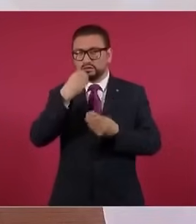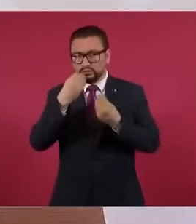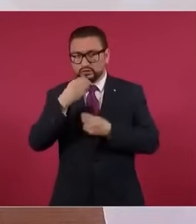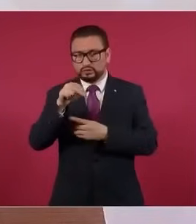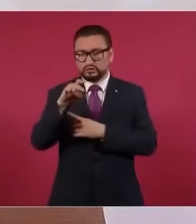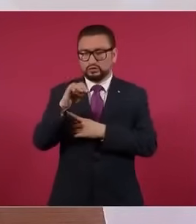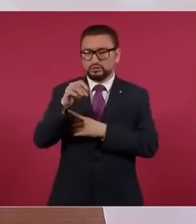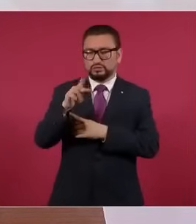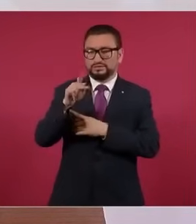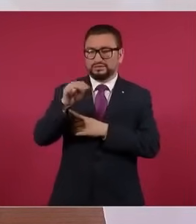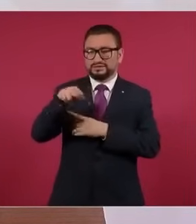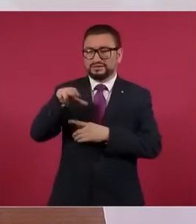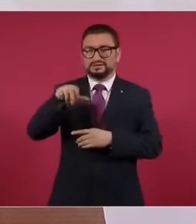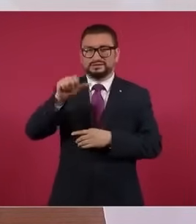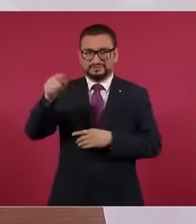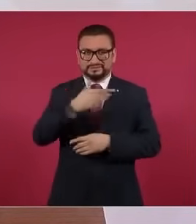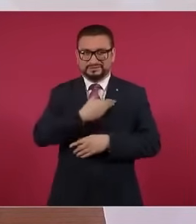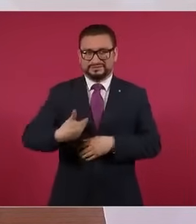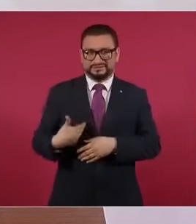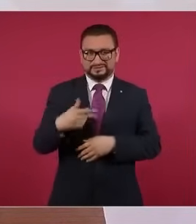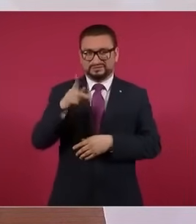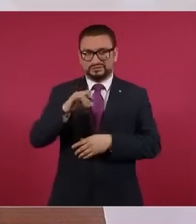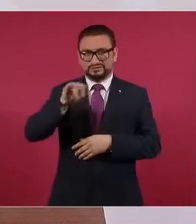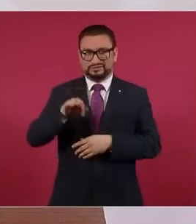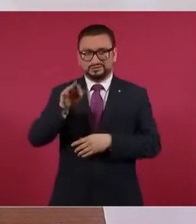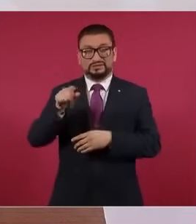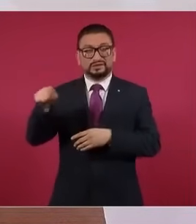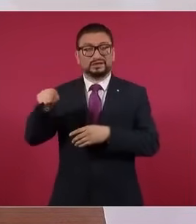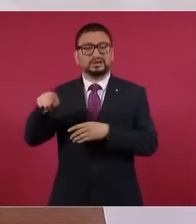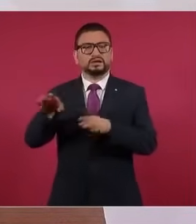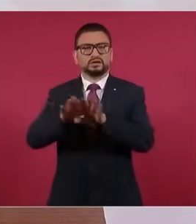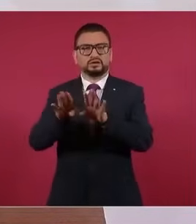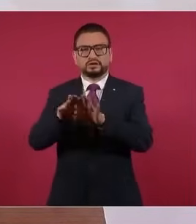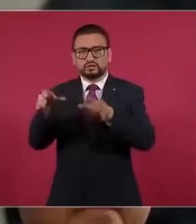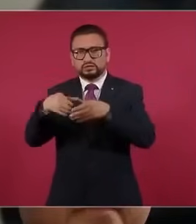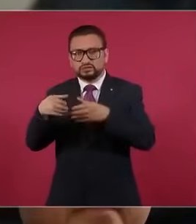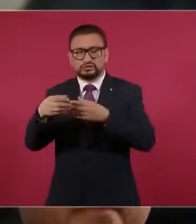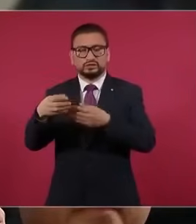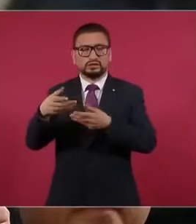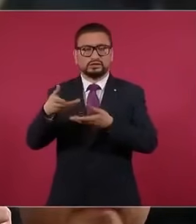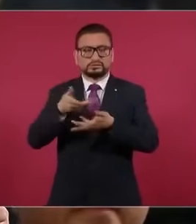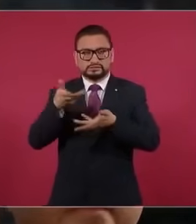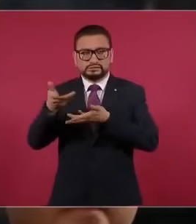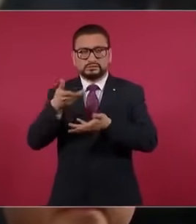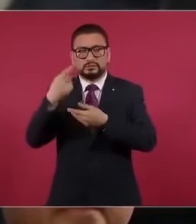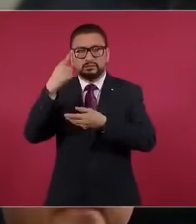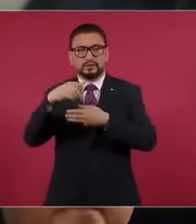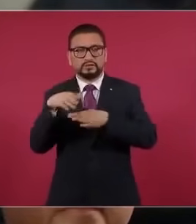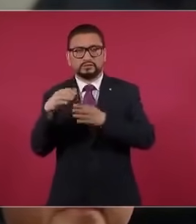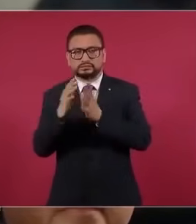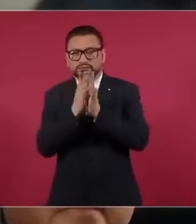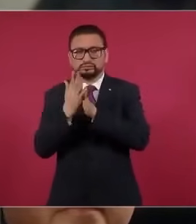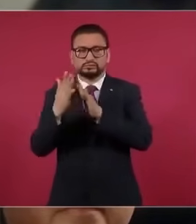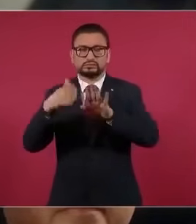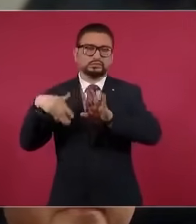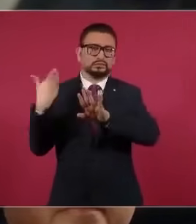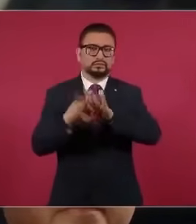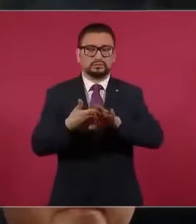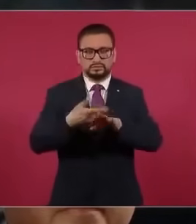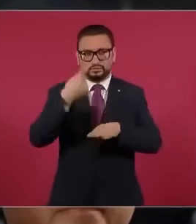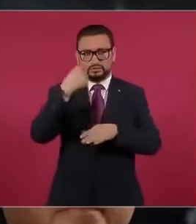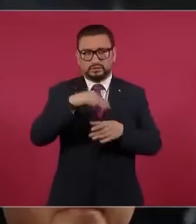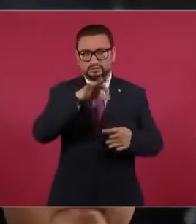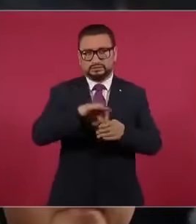la presidenta de este Poder Judicial, en la cual se habría conspirado para descarrilar las elecciones de este año,